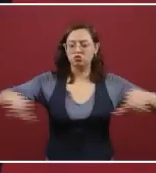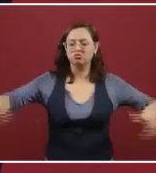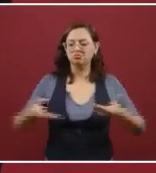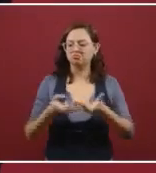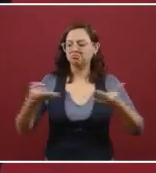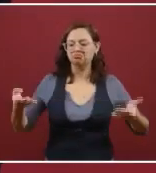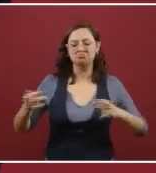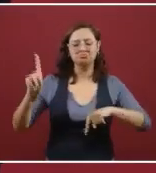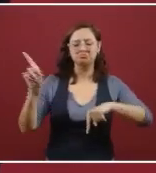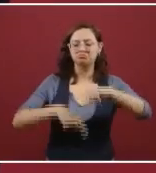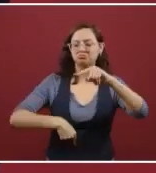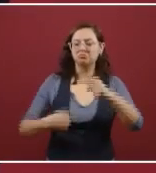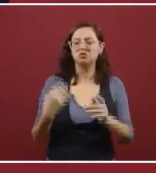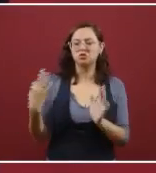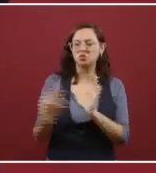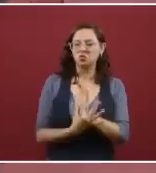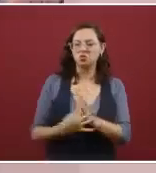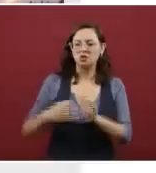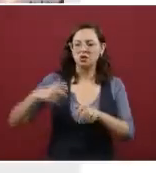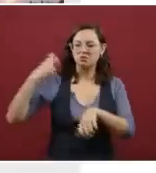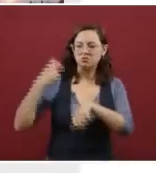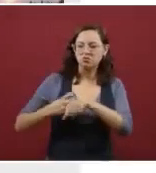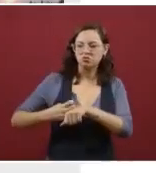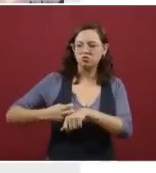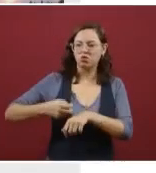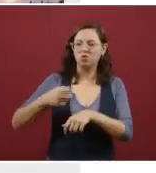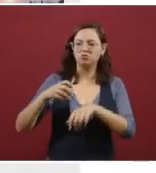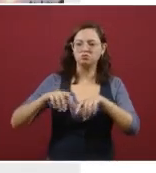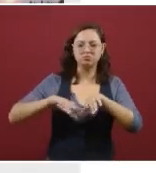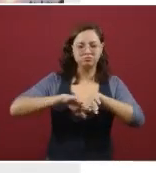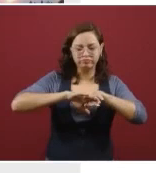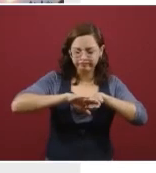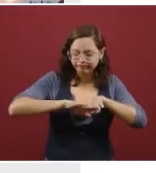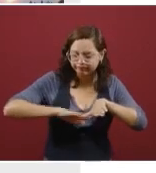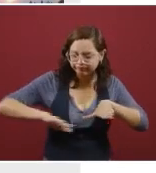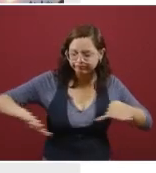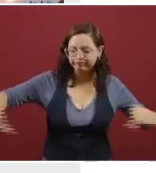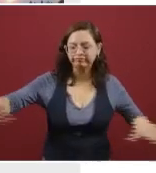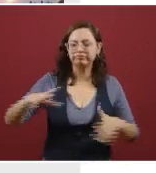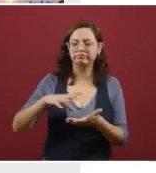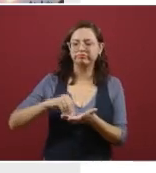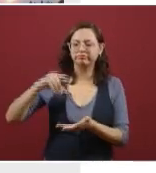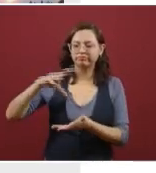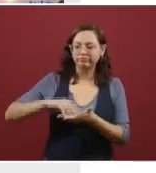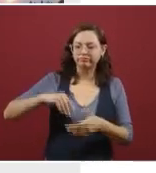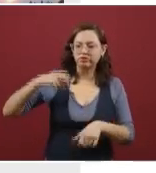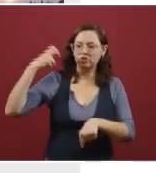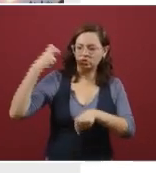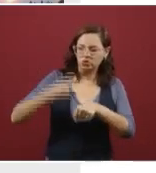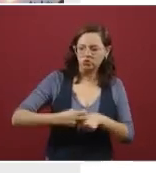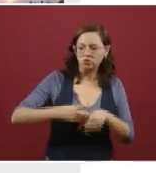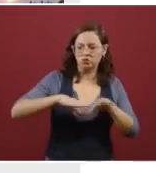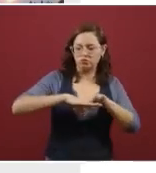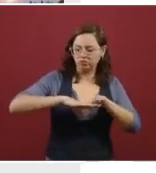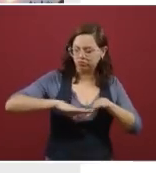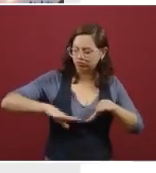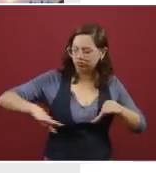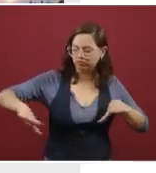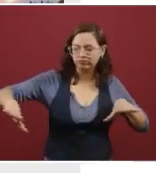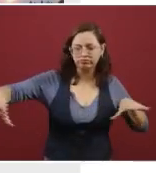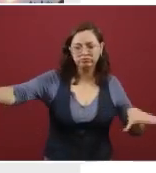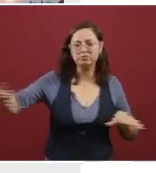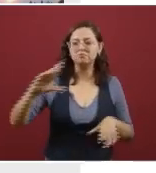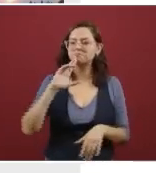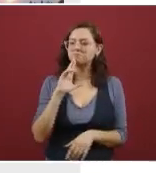ductos. Se está tendiendo concreto en las zonas donde tenemos prácticamente el 100% de las